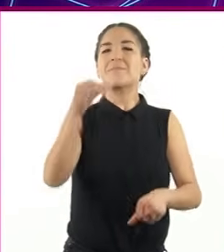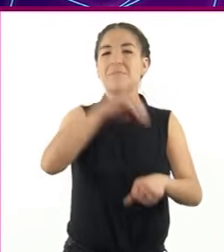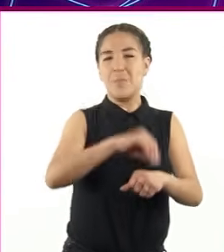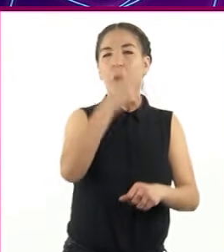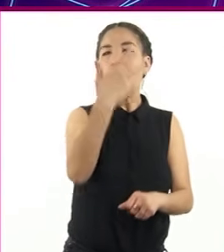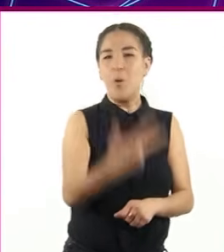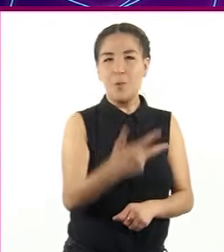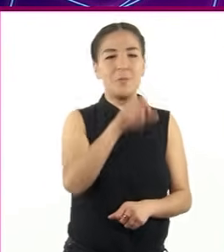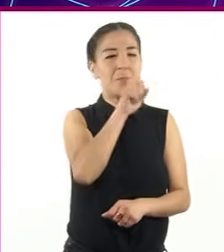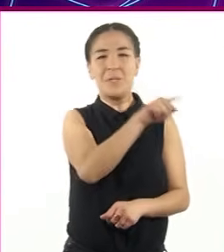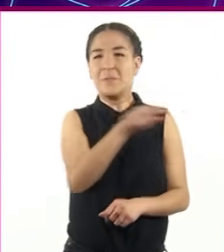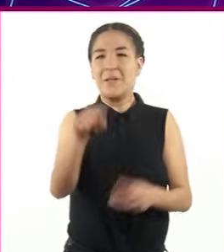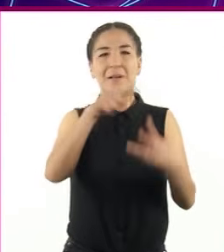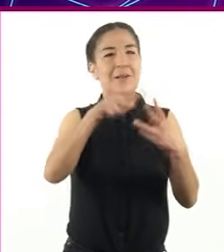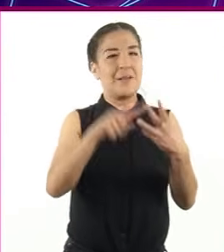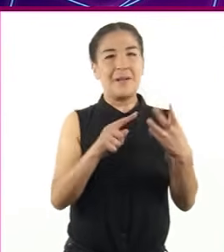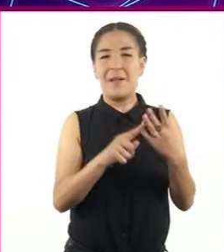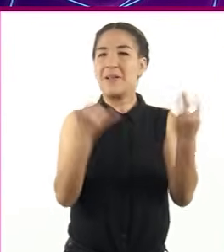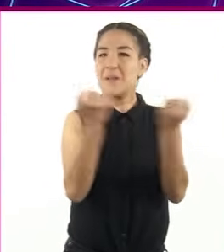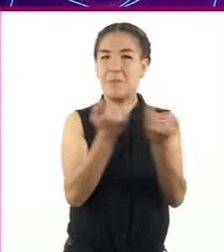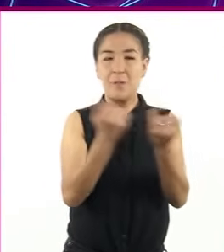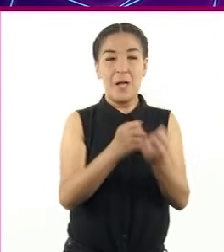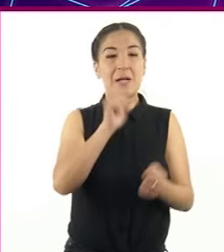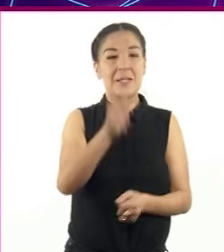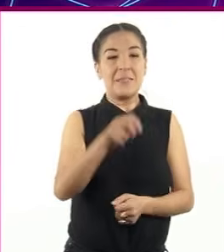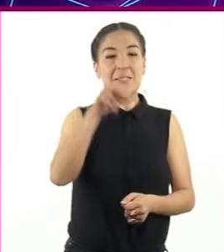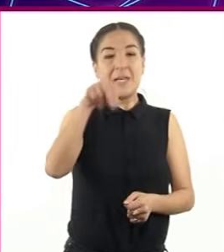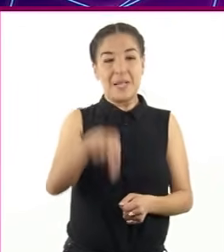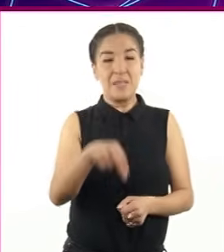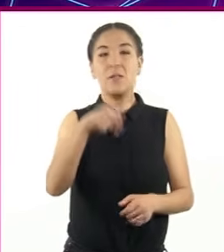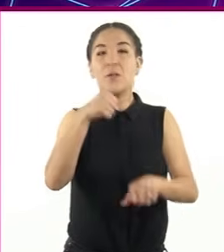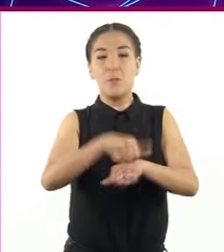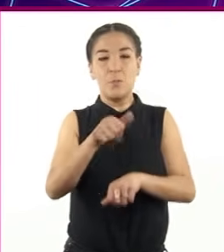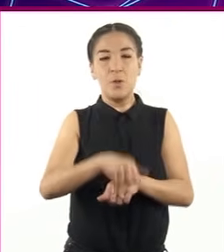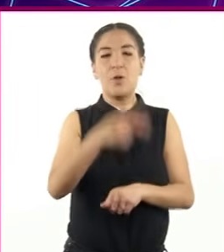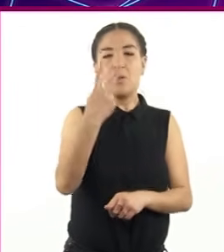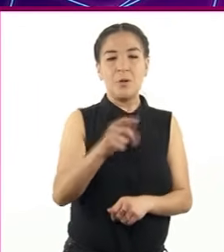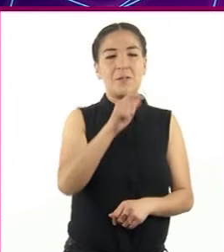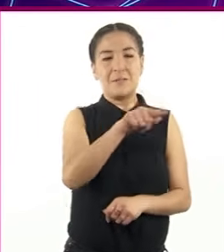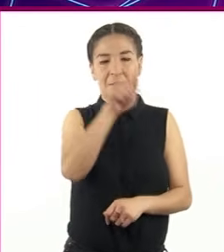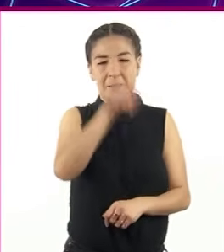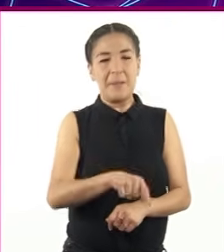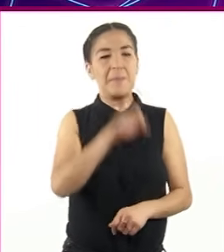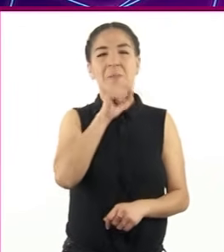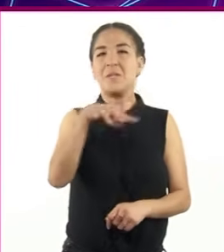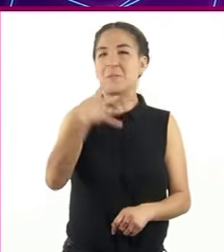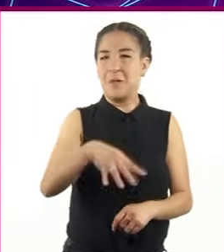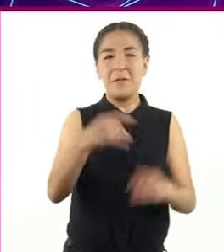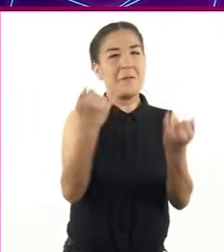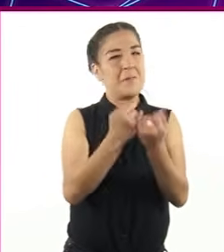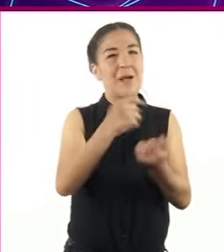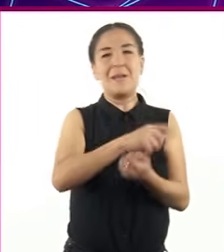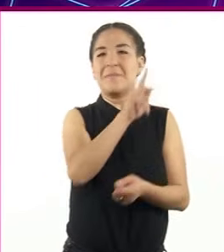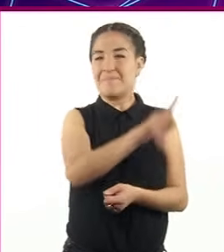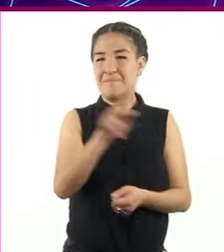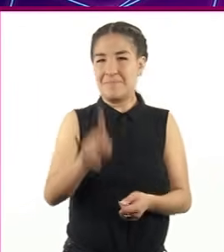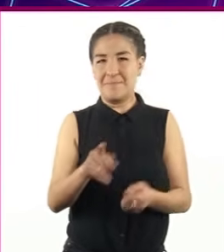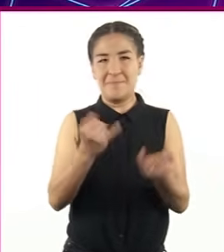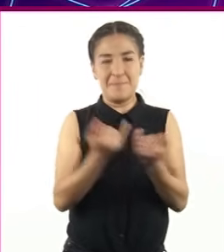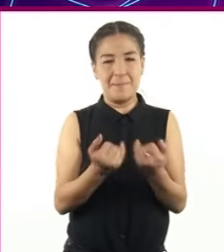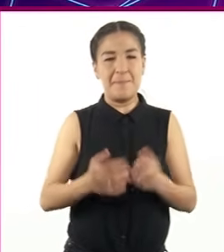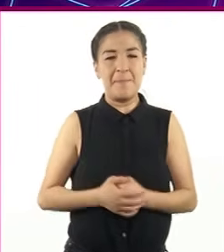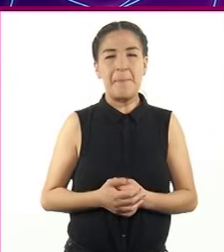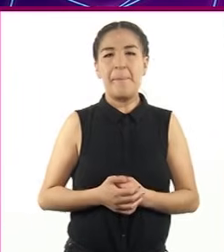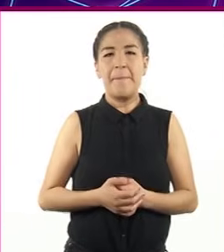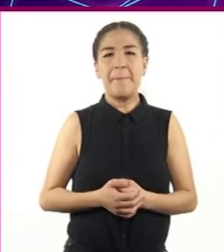expresiones, y cuando n vale 2, se obtiene 14. Esto valida que las expresiones son equivalentes entre sí. La